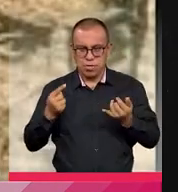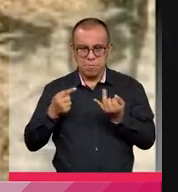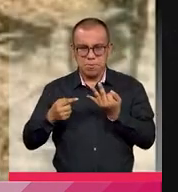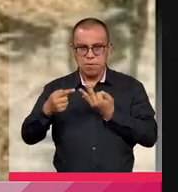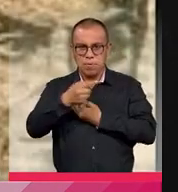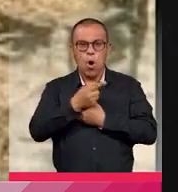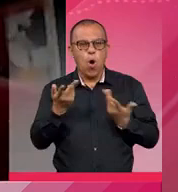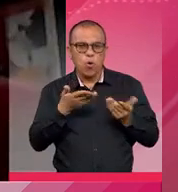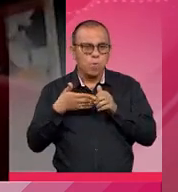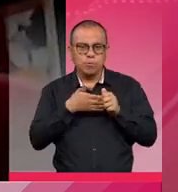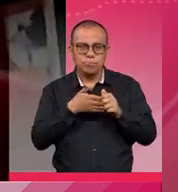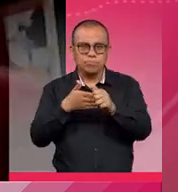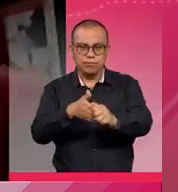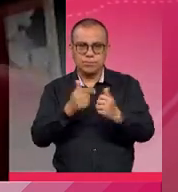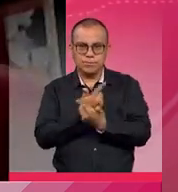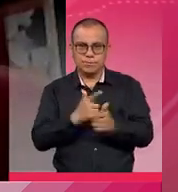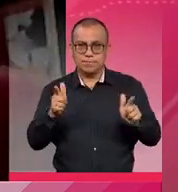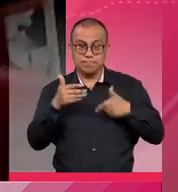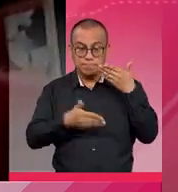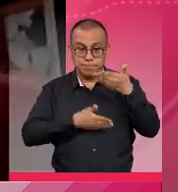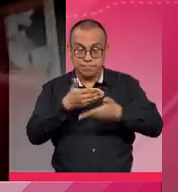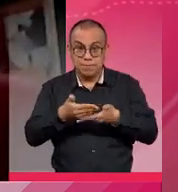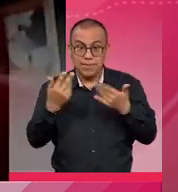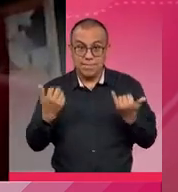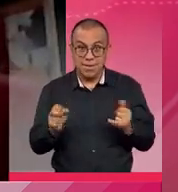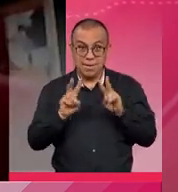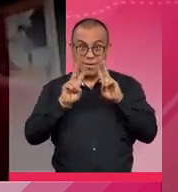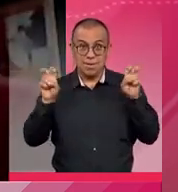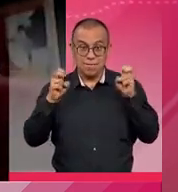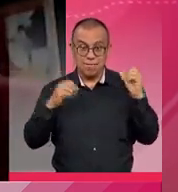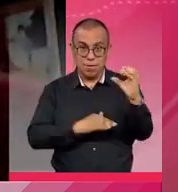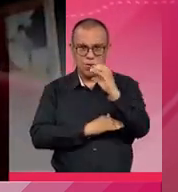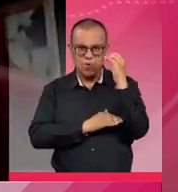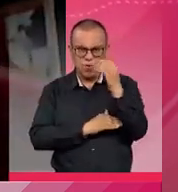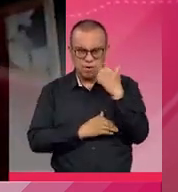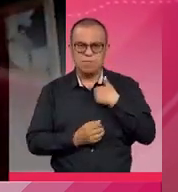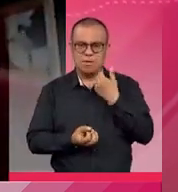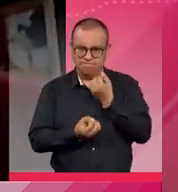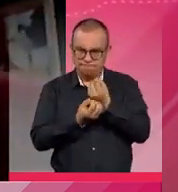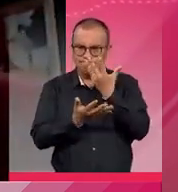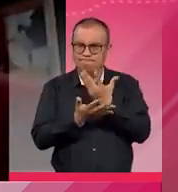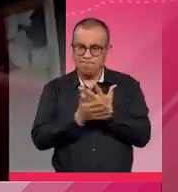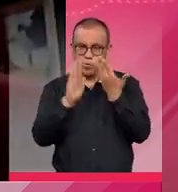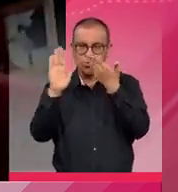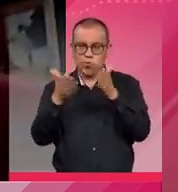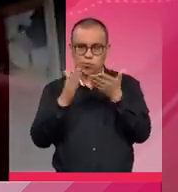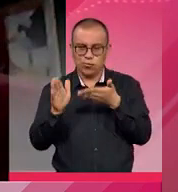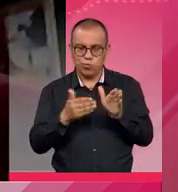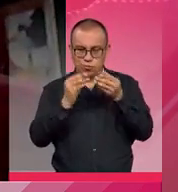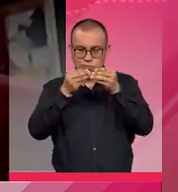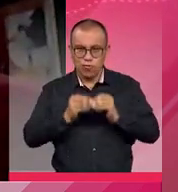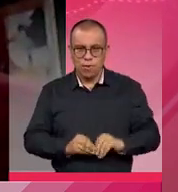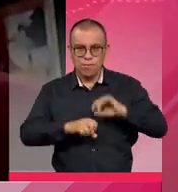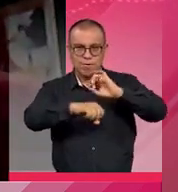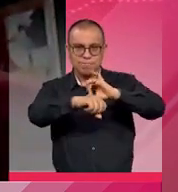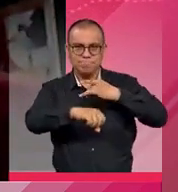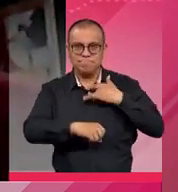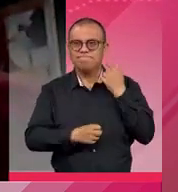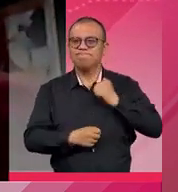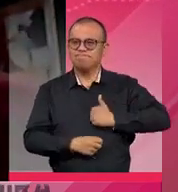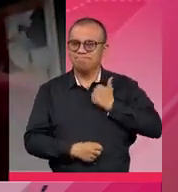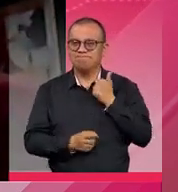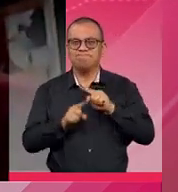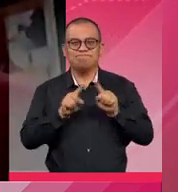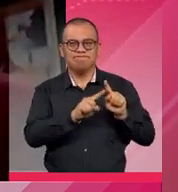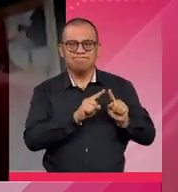libertadora con la coyuntura que está viendo nuestro país hemos estructurado de estos cursos de una forma virtual aprovechando las diferentes